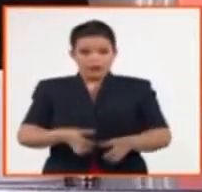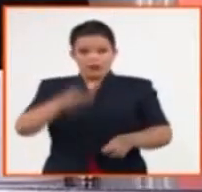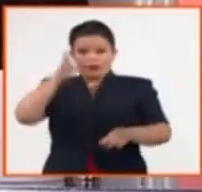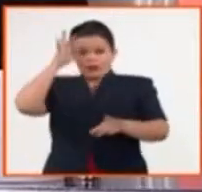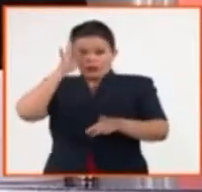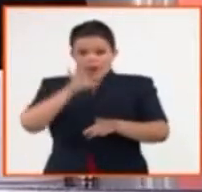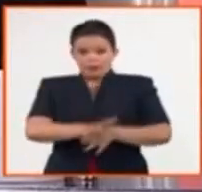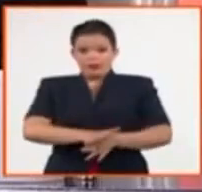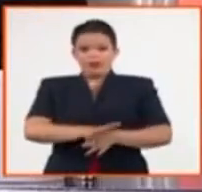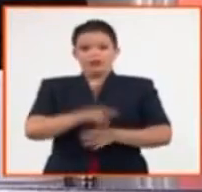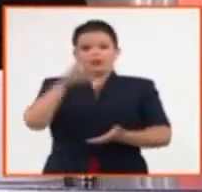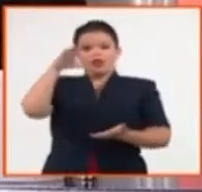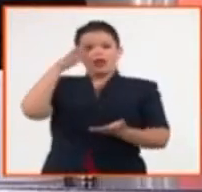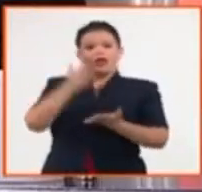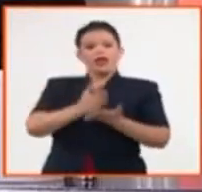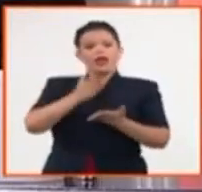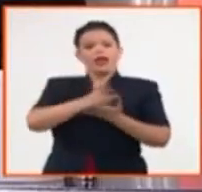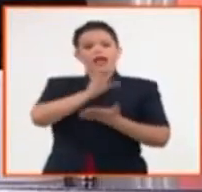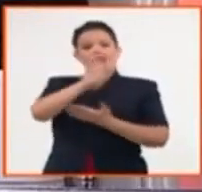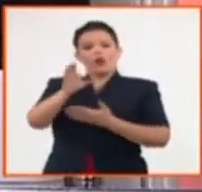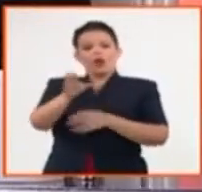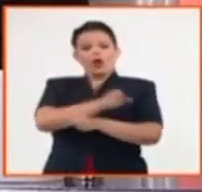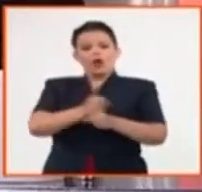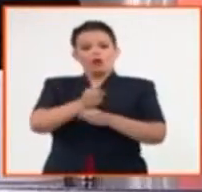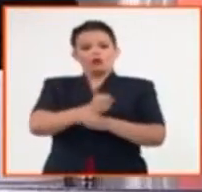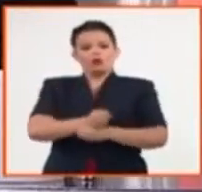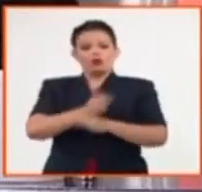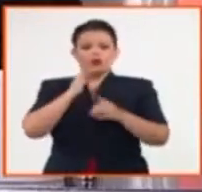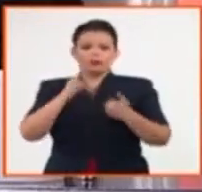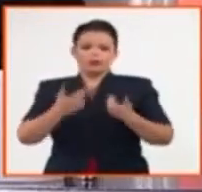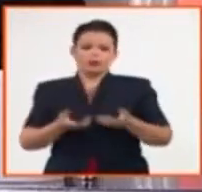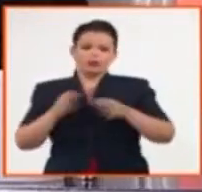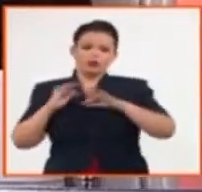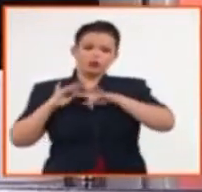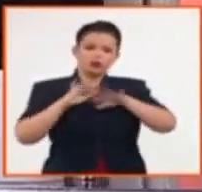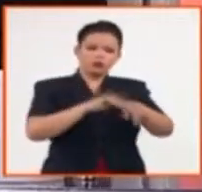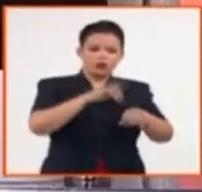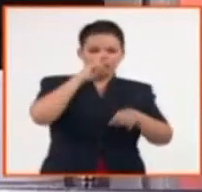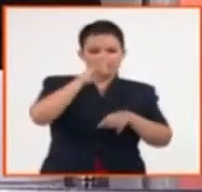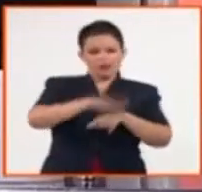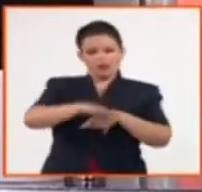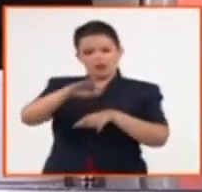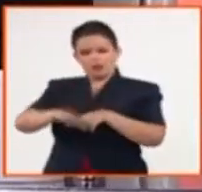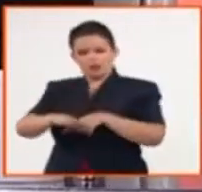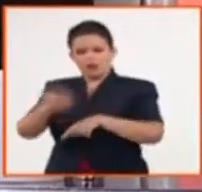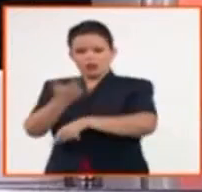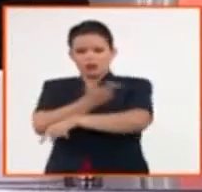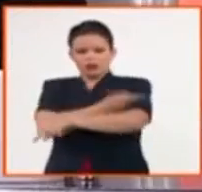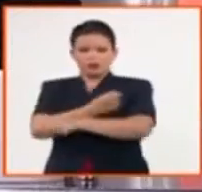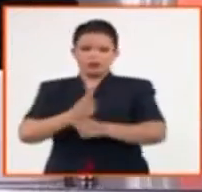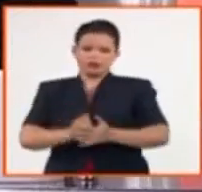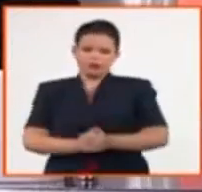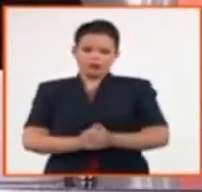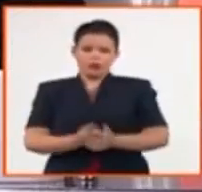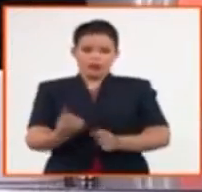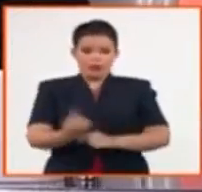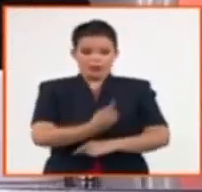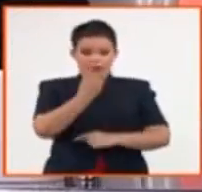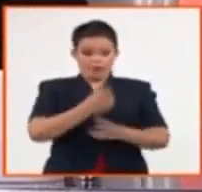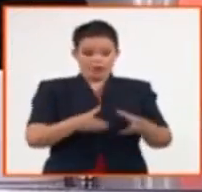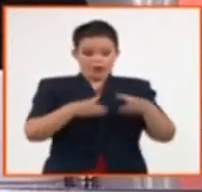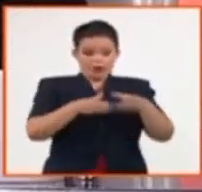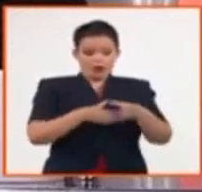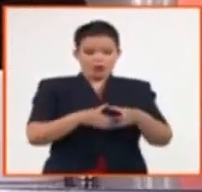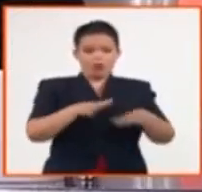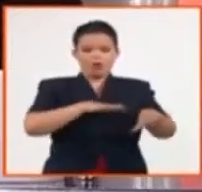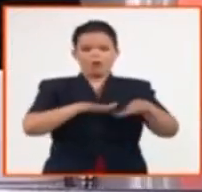vacunatorios. ¿Cuántas hemos tenido? Bueno, en el primer grupo superamos los 700 escuelas y ya por el segundo grupo, que además, como se amplía la población a